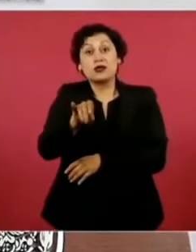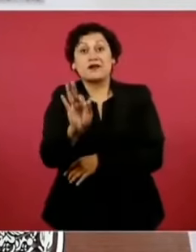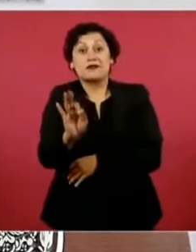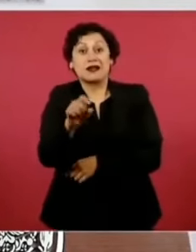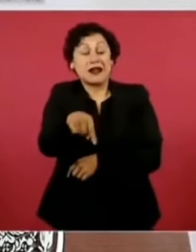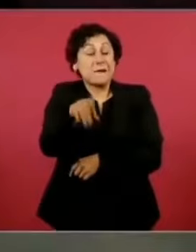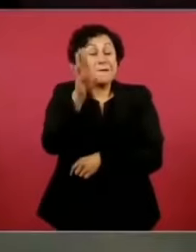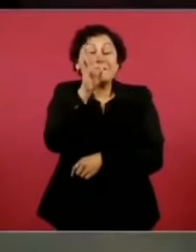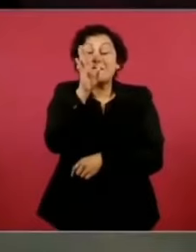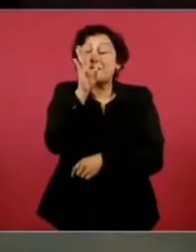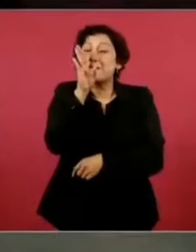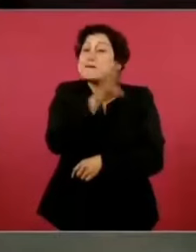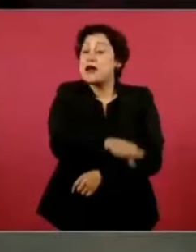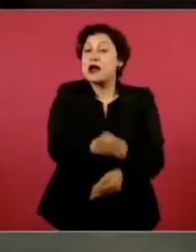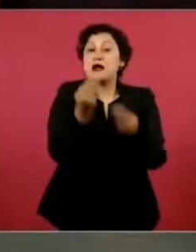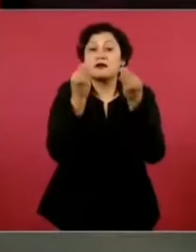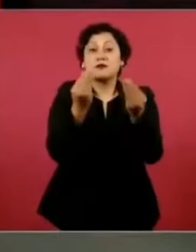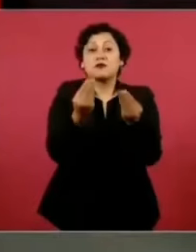que eso